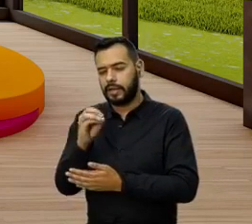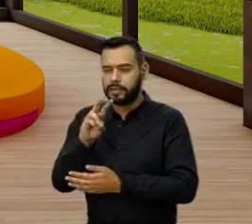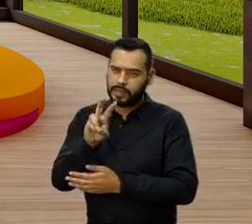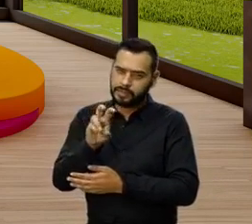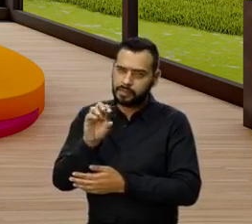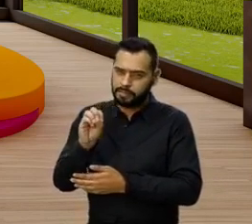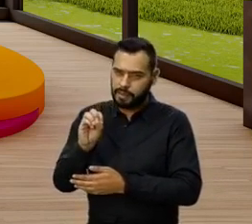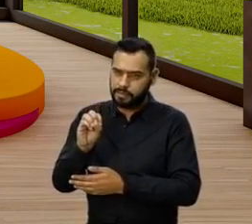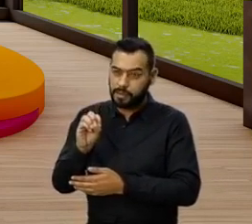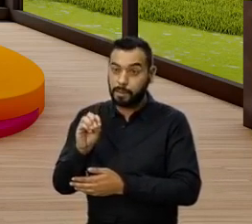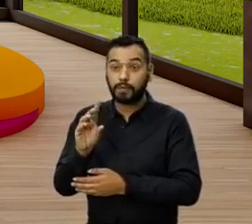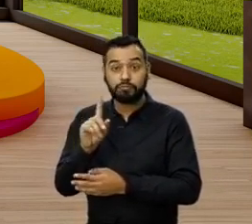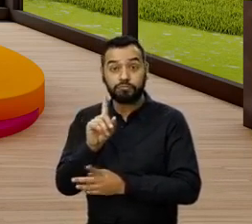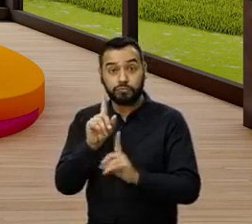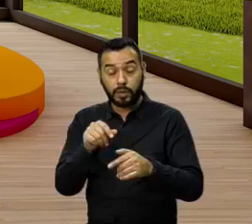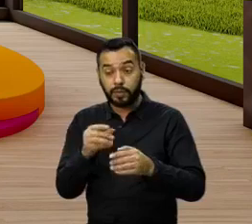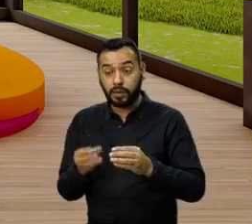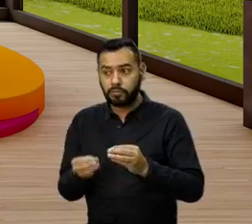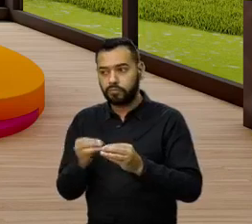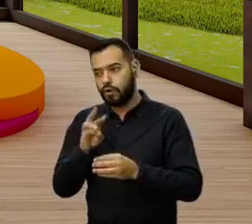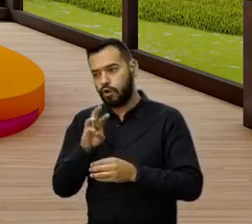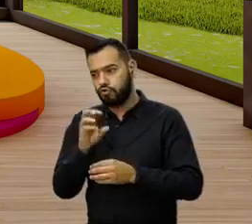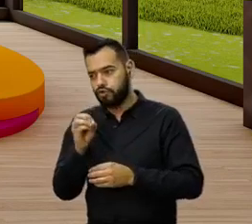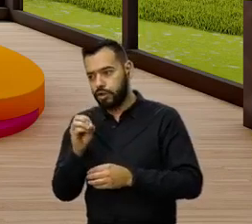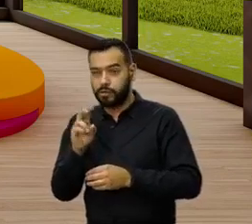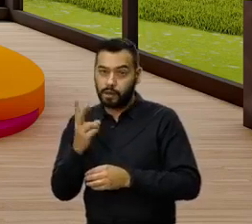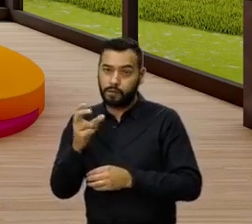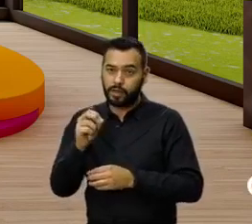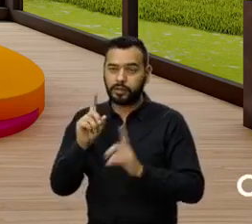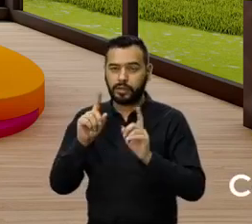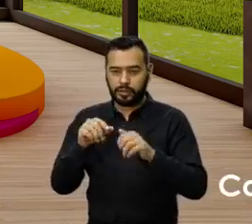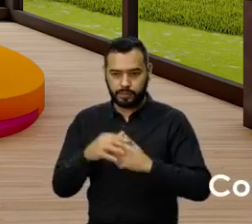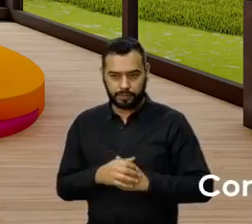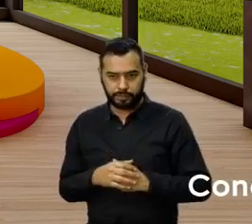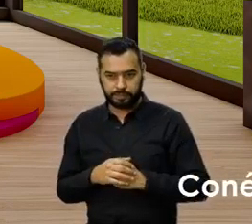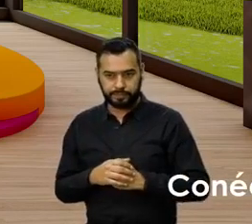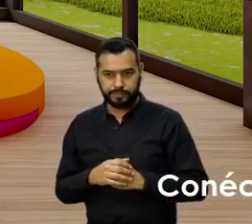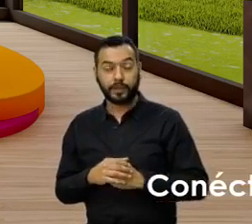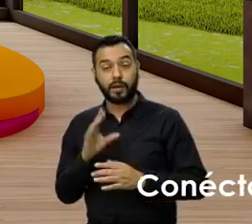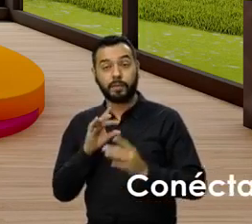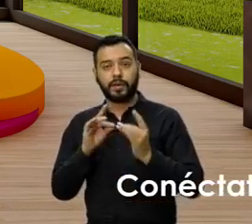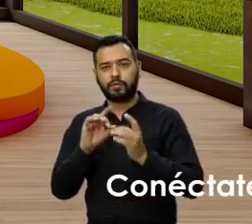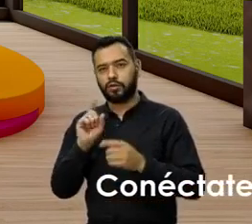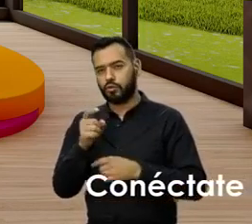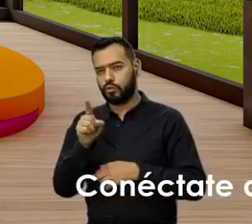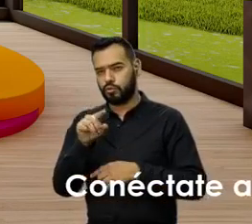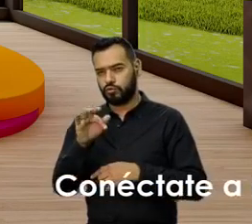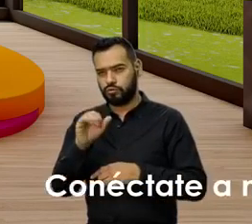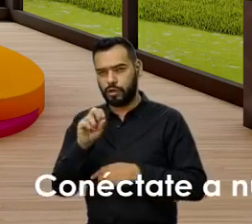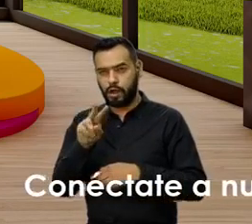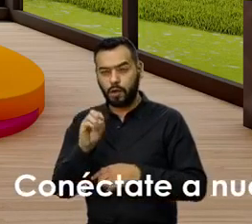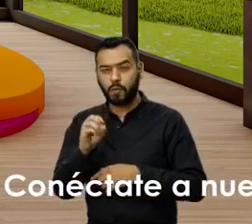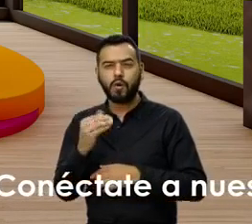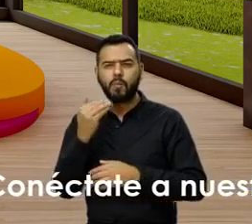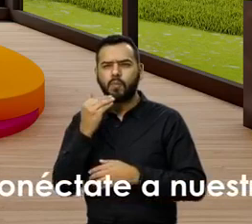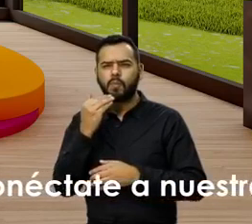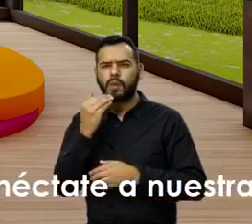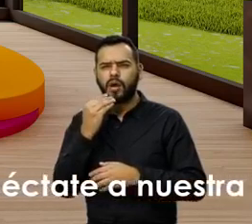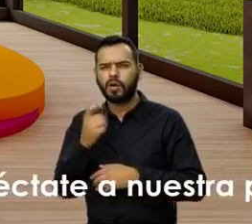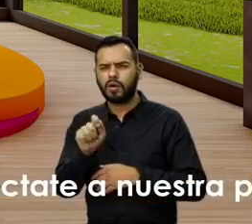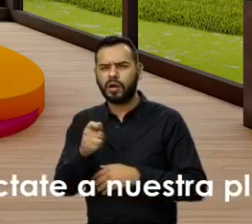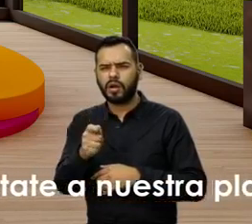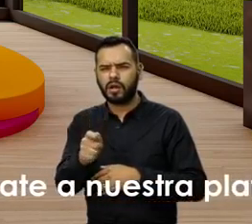70 pero también si de pronto quieres manejar un 80 20 lo podemos hacer perfecto gustavo vélez nos dice para cuando está